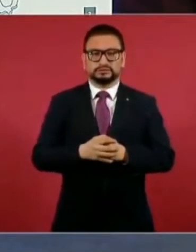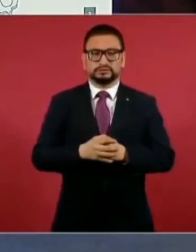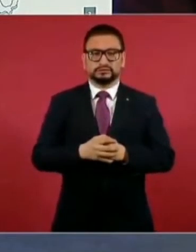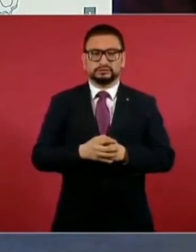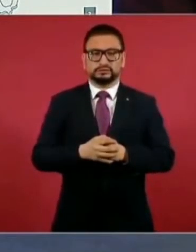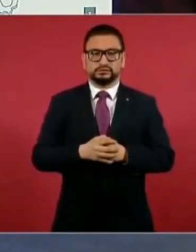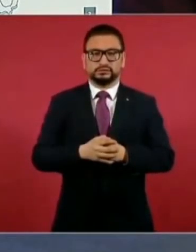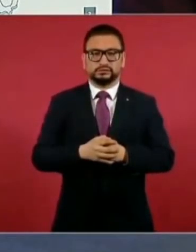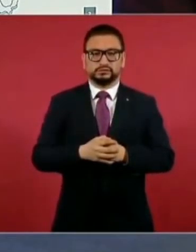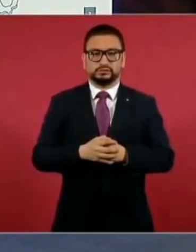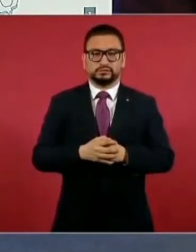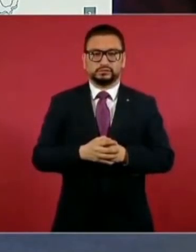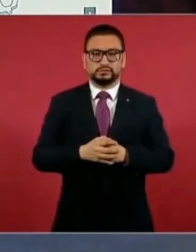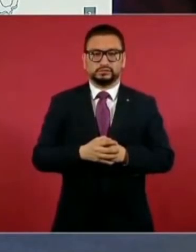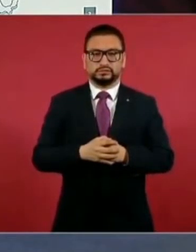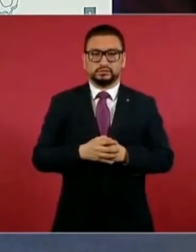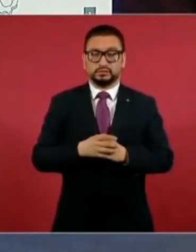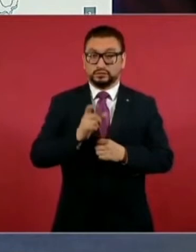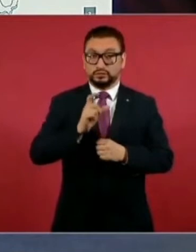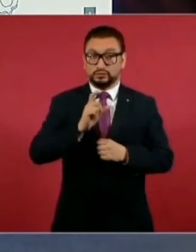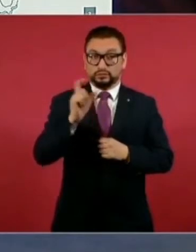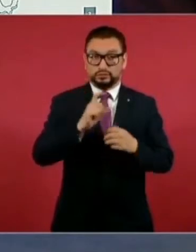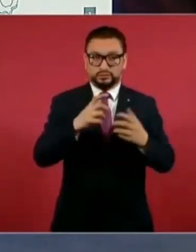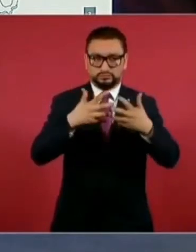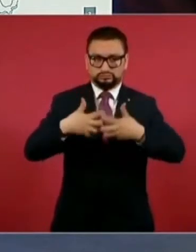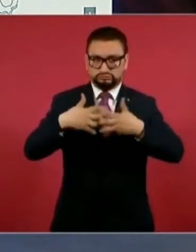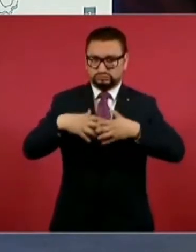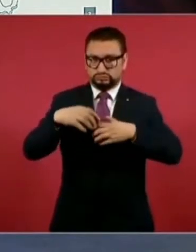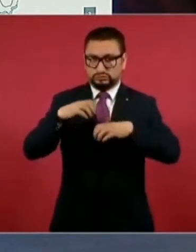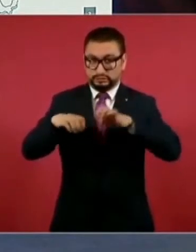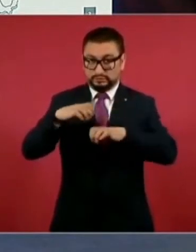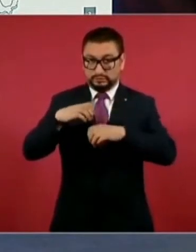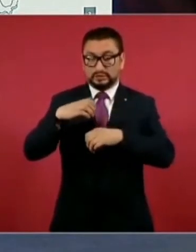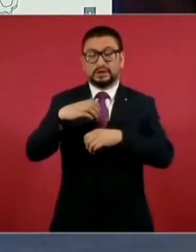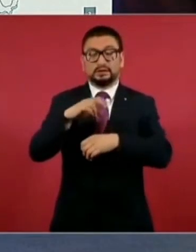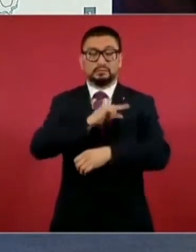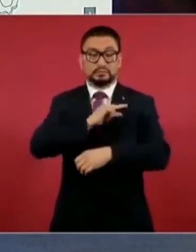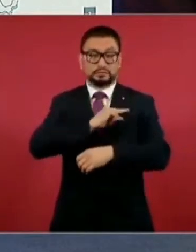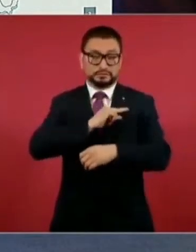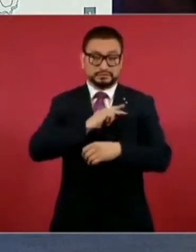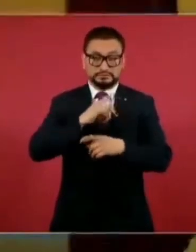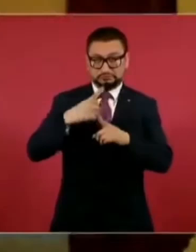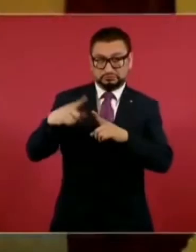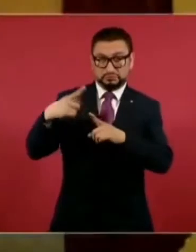la penetración de las centrales generadoras privadas en un criterio